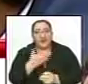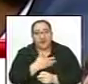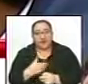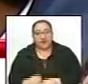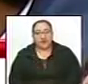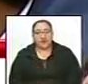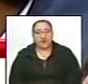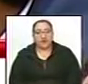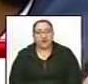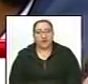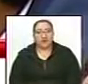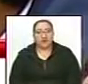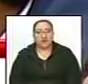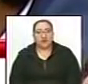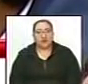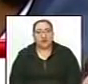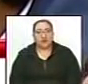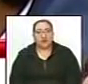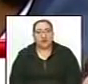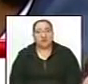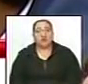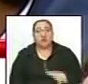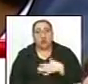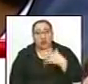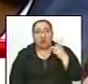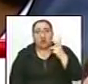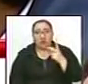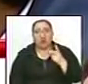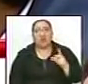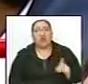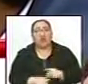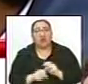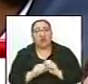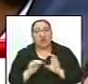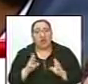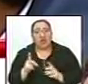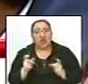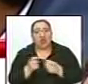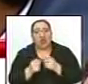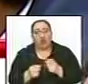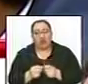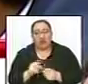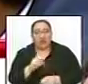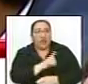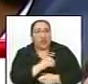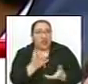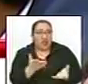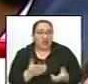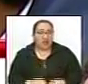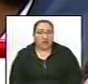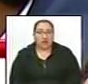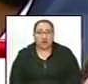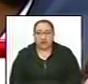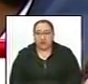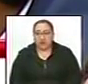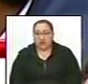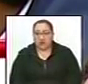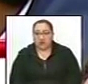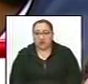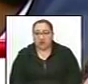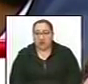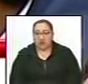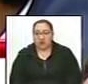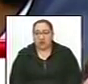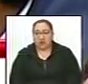presidente, que podamos escuchar también de manera clara al congresista delegado para tomar una